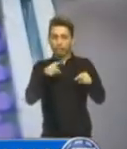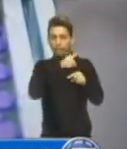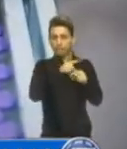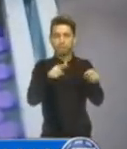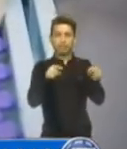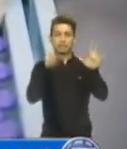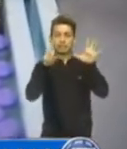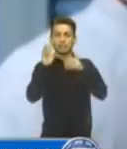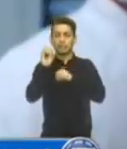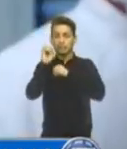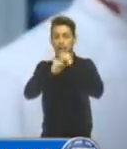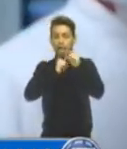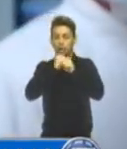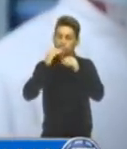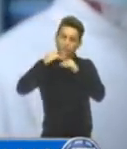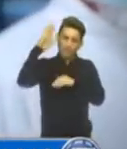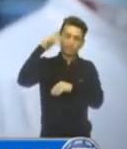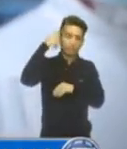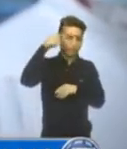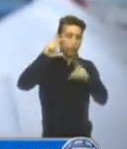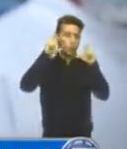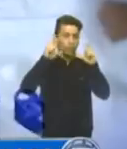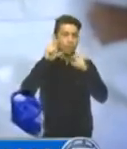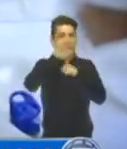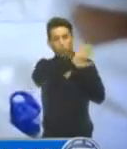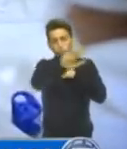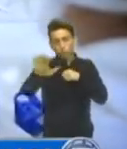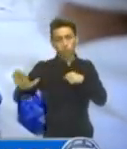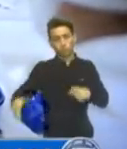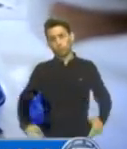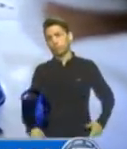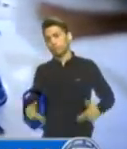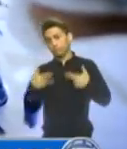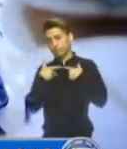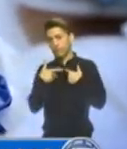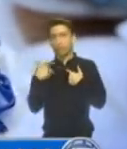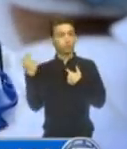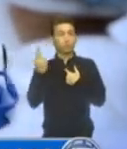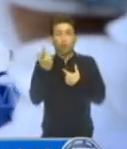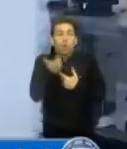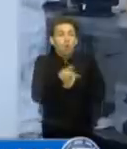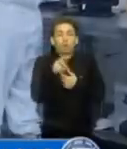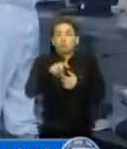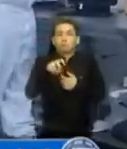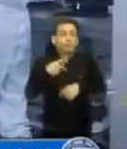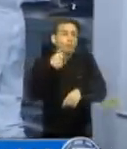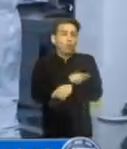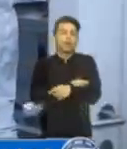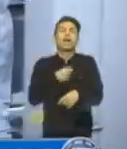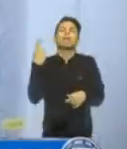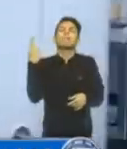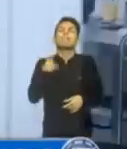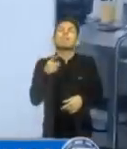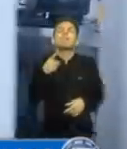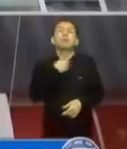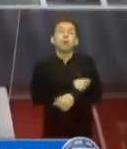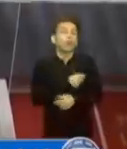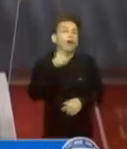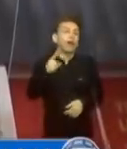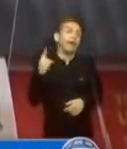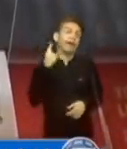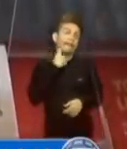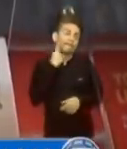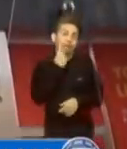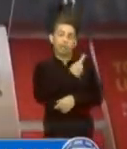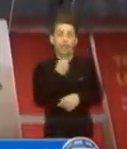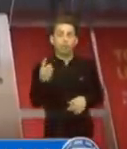para proteger su vida y que solamente pueden depender de las vacunas que son suministradas por las autoridades sanitarias, porque estas